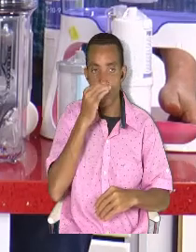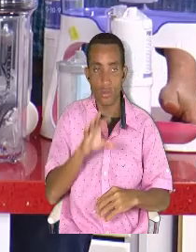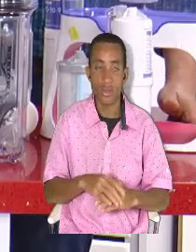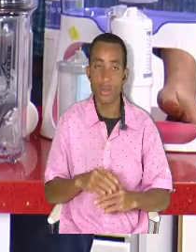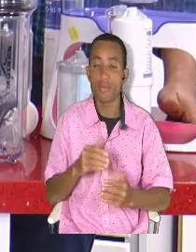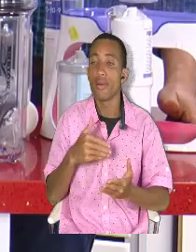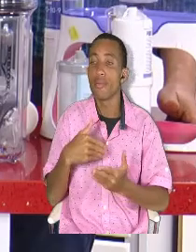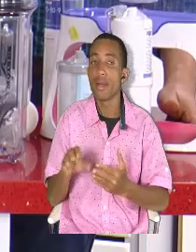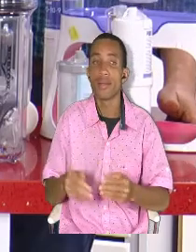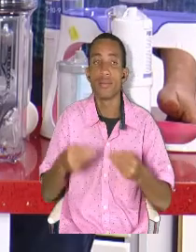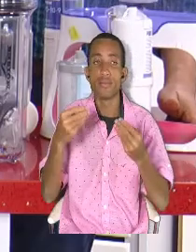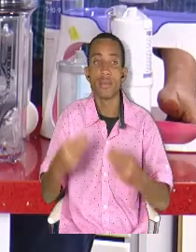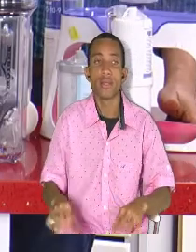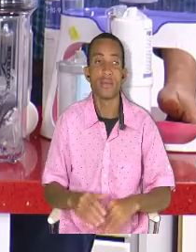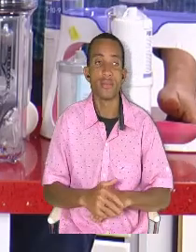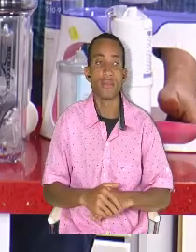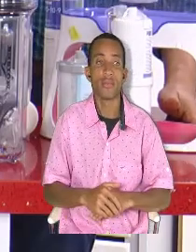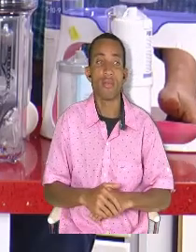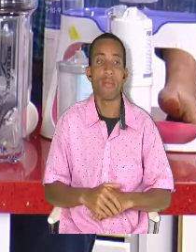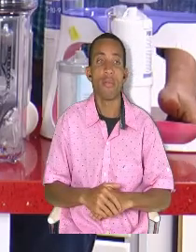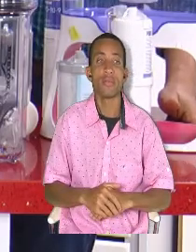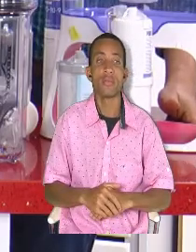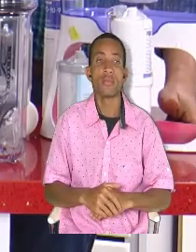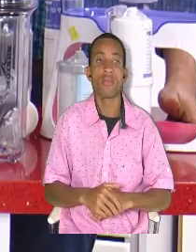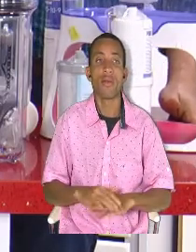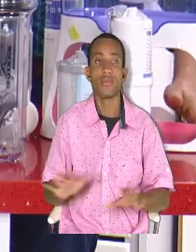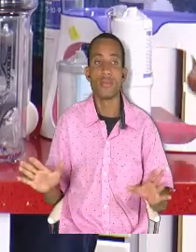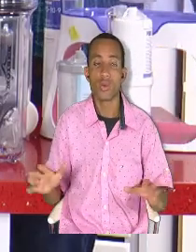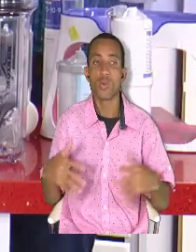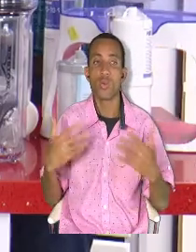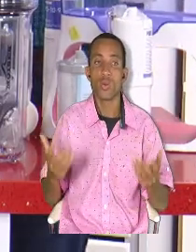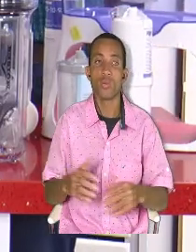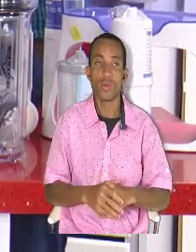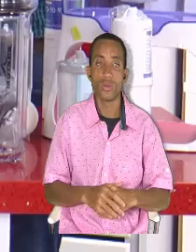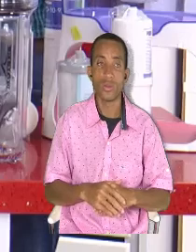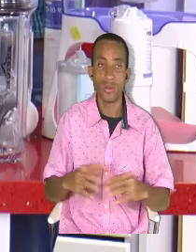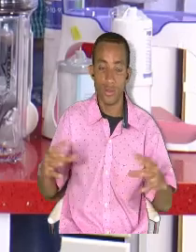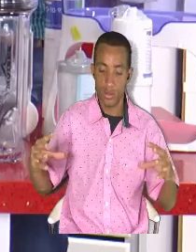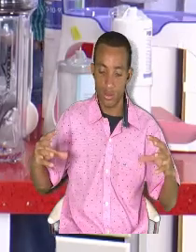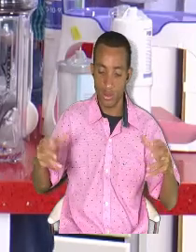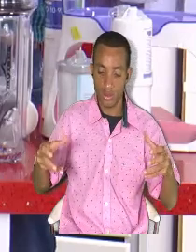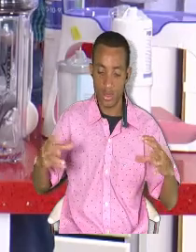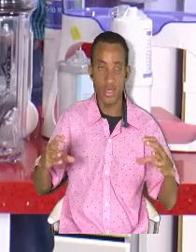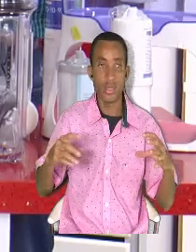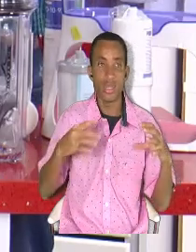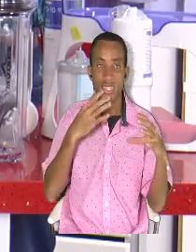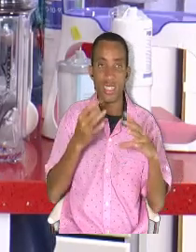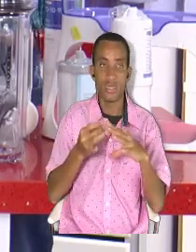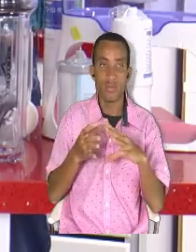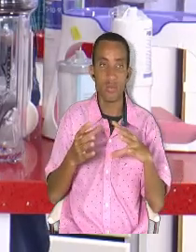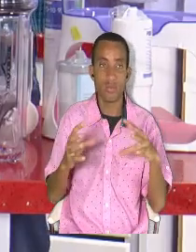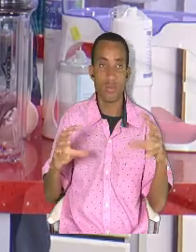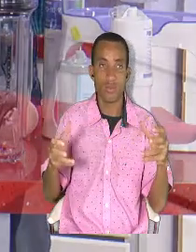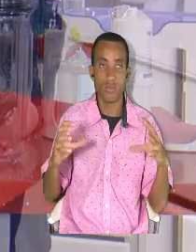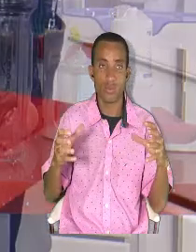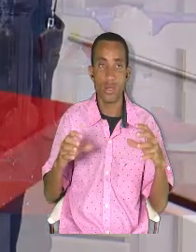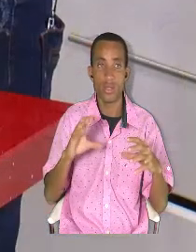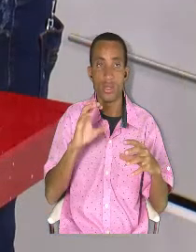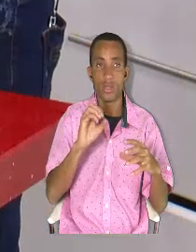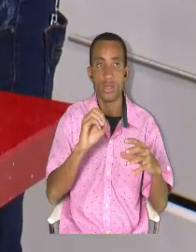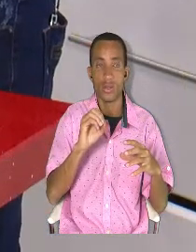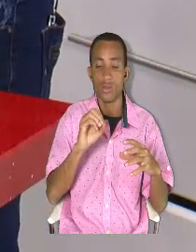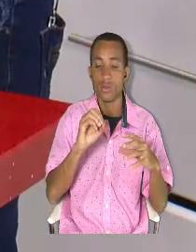¿sí? ¿Sí? O sea. Entonces yo le hablo de un filtro en cerámica, que un filtro en cerámica es esto es de 0.9 micras,